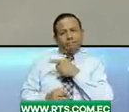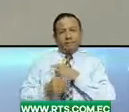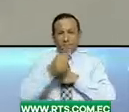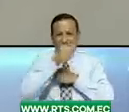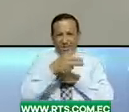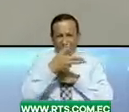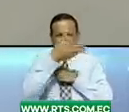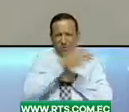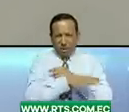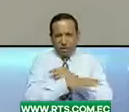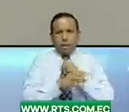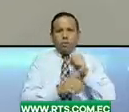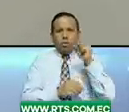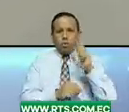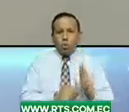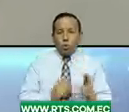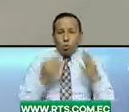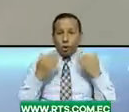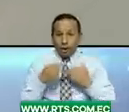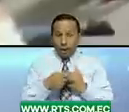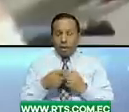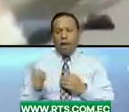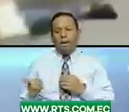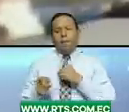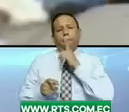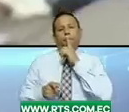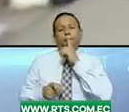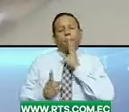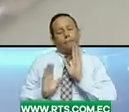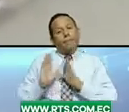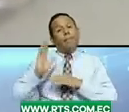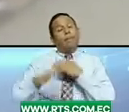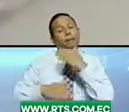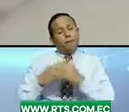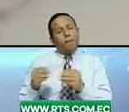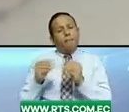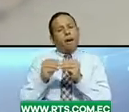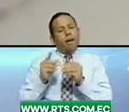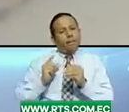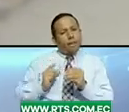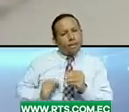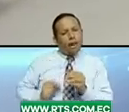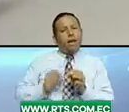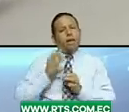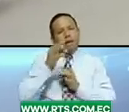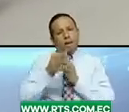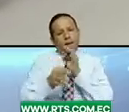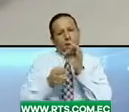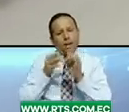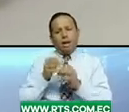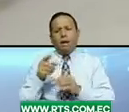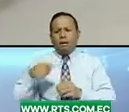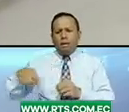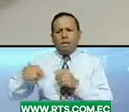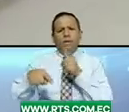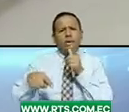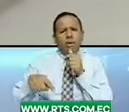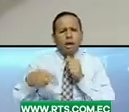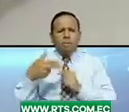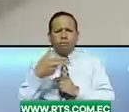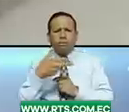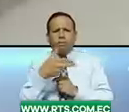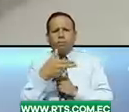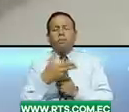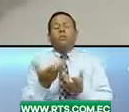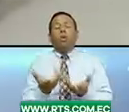tendría más detalles de quiénes habrían ejecutado justamente este acto violento con el que se empieza justamente el mes de julio.